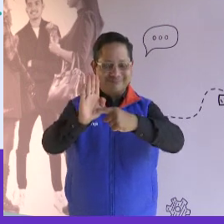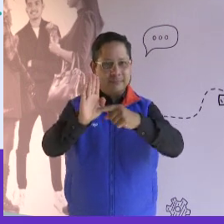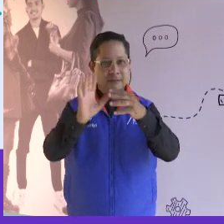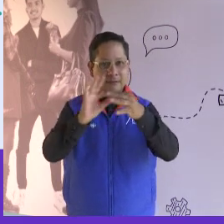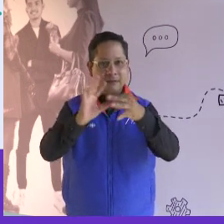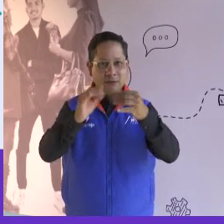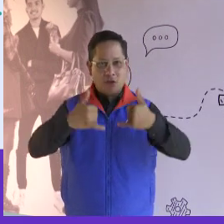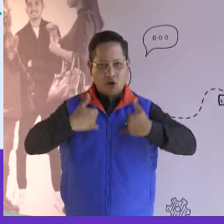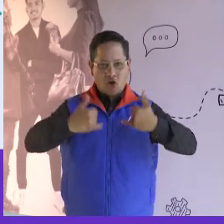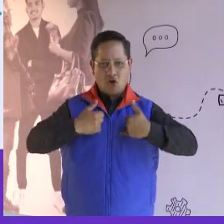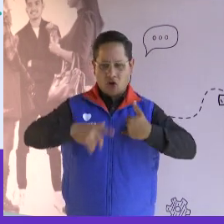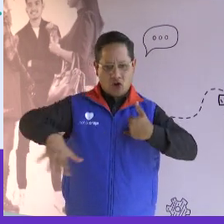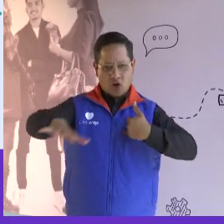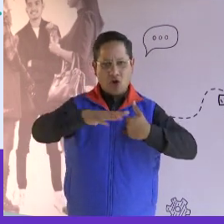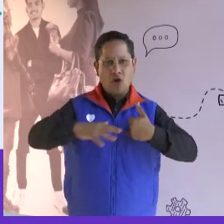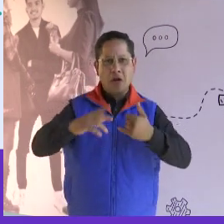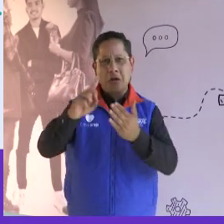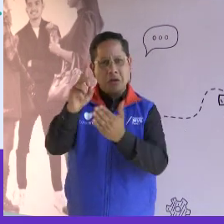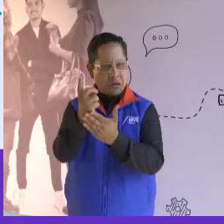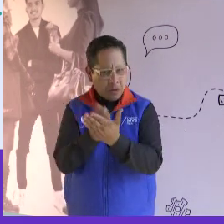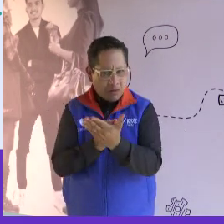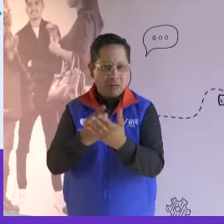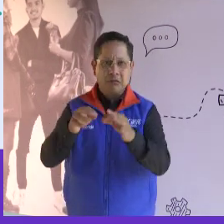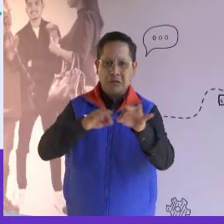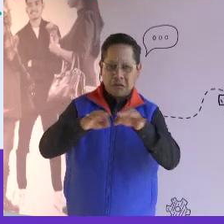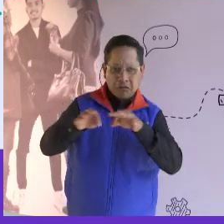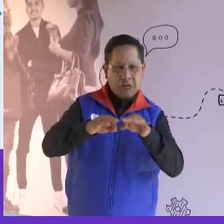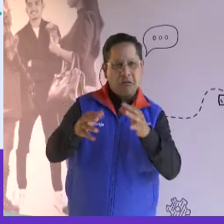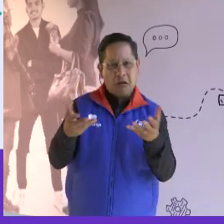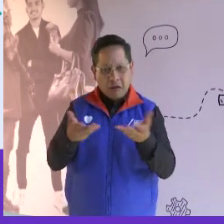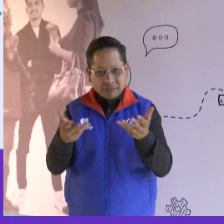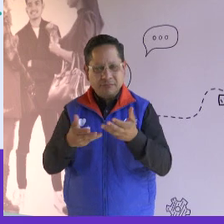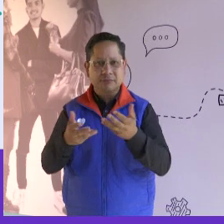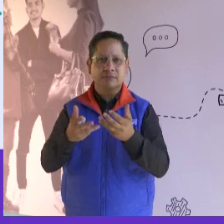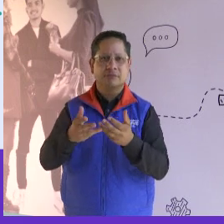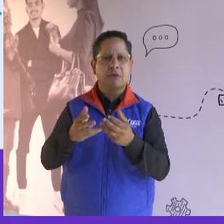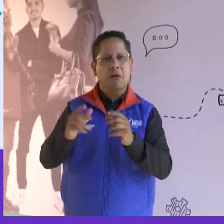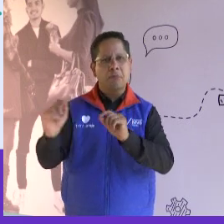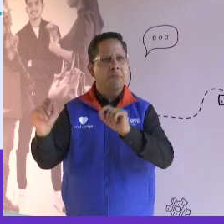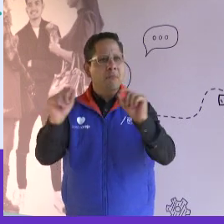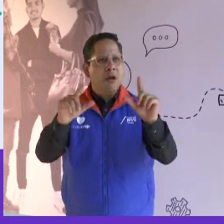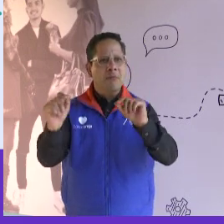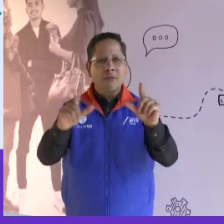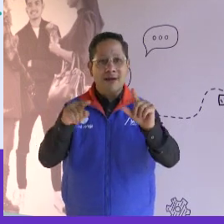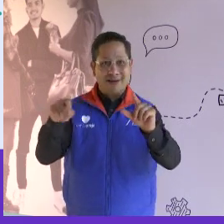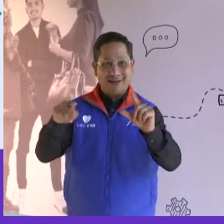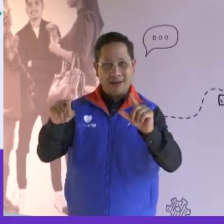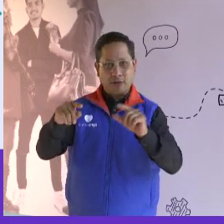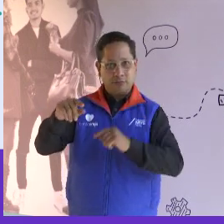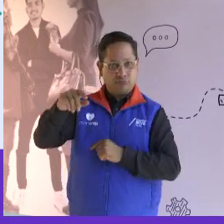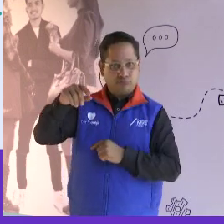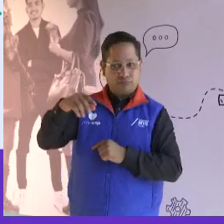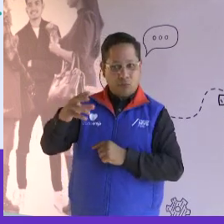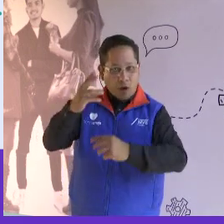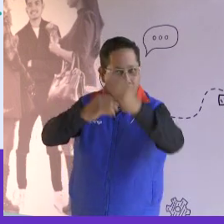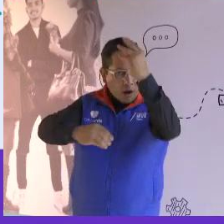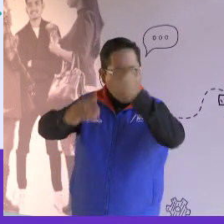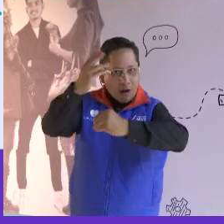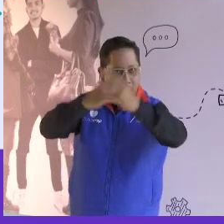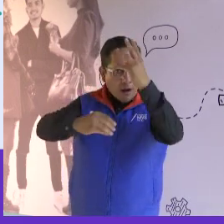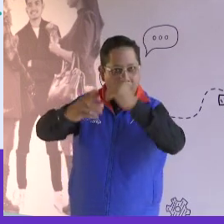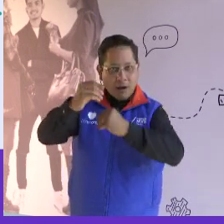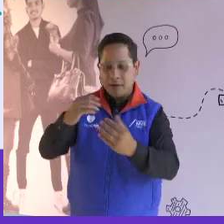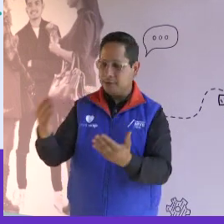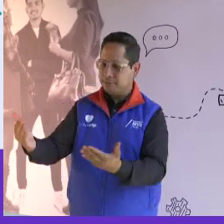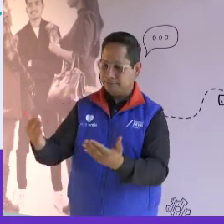jóvenes para que ellos puedan diseñar ya un trabajo que les desarrolle experiencia profesional, y nosotros